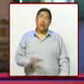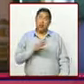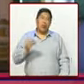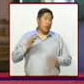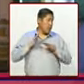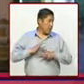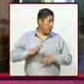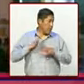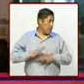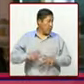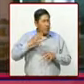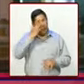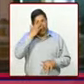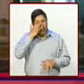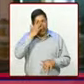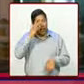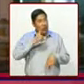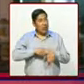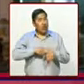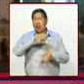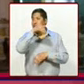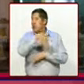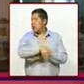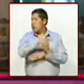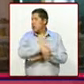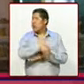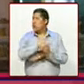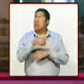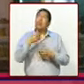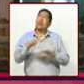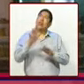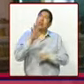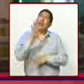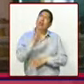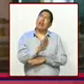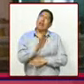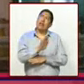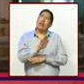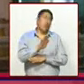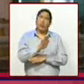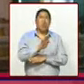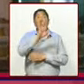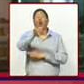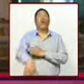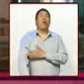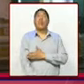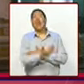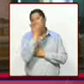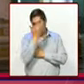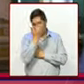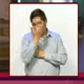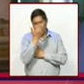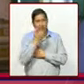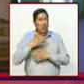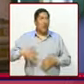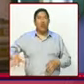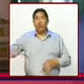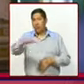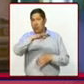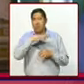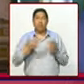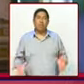Tranquilidad, absoluta tranquilidad, por lo menos a esta hora de la noche, después de que en horas de la tarde, en el transcurso de todo el día, en realidad, Tufi y Miriam, pues este sector